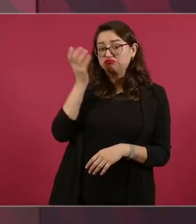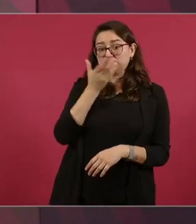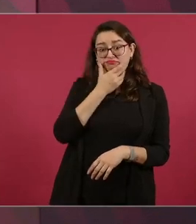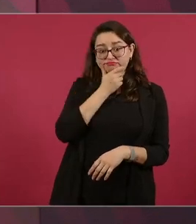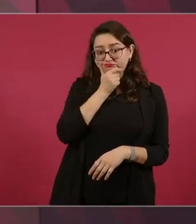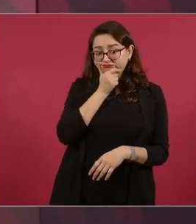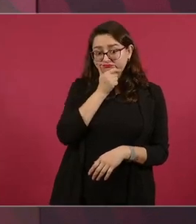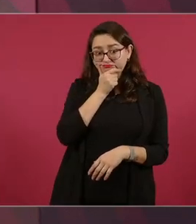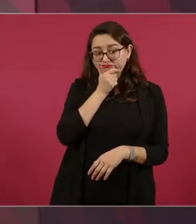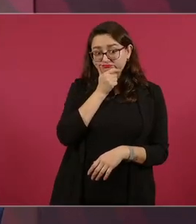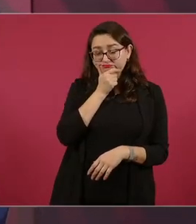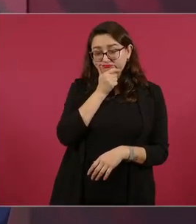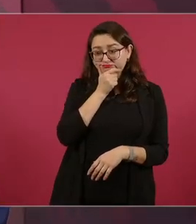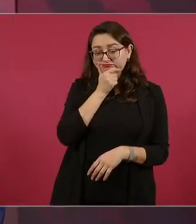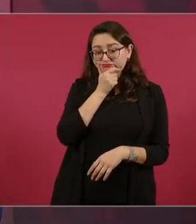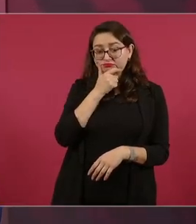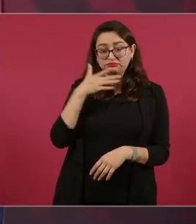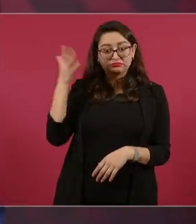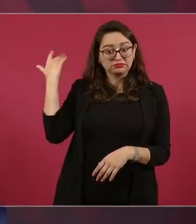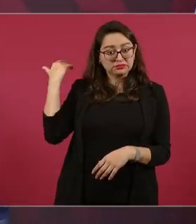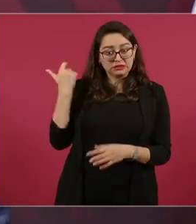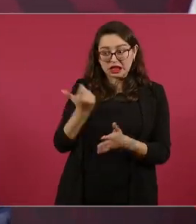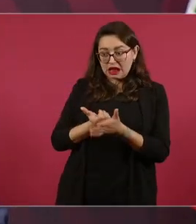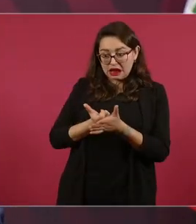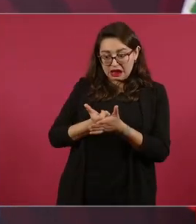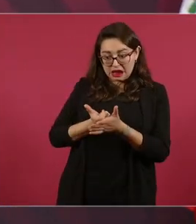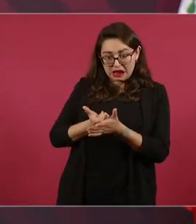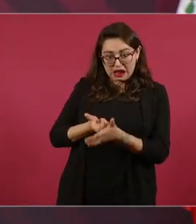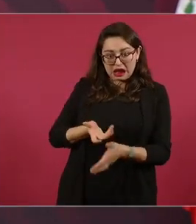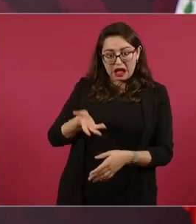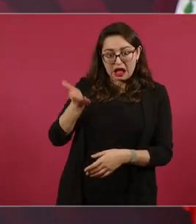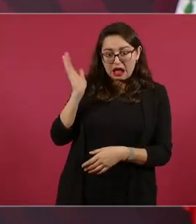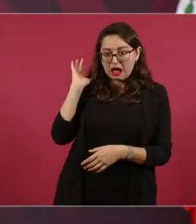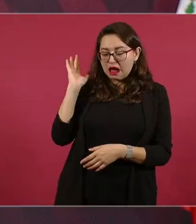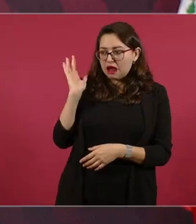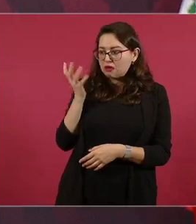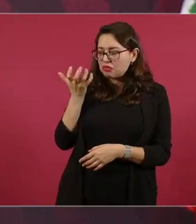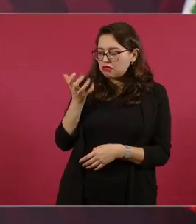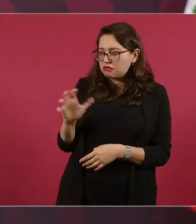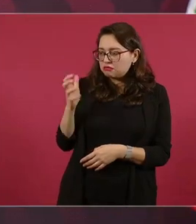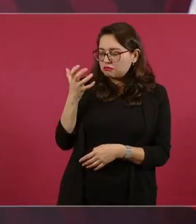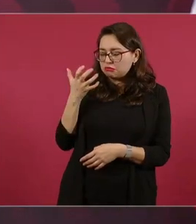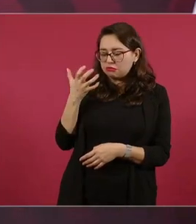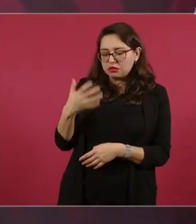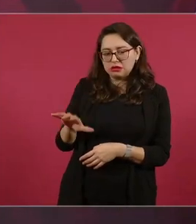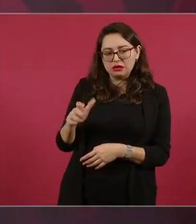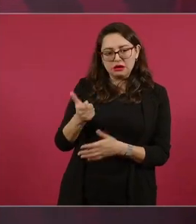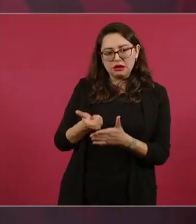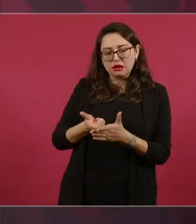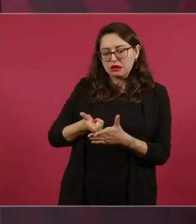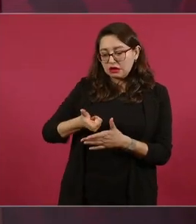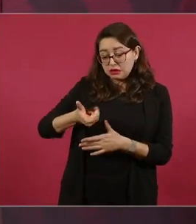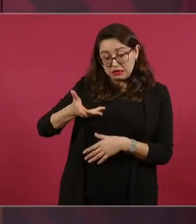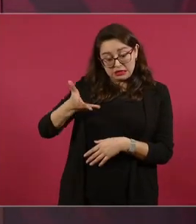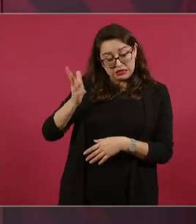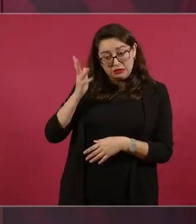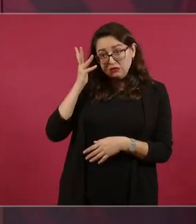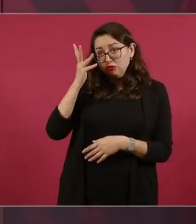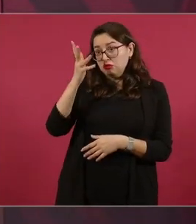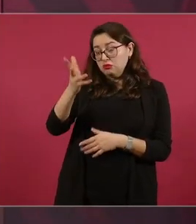Cómo ha subido, ¿no?, la carne. ¿A dónde vamos a ir a